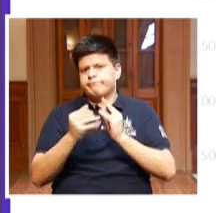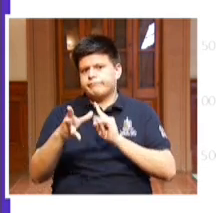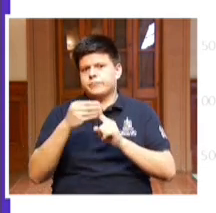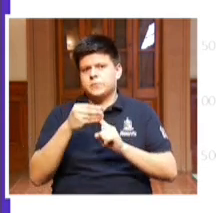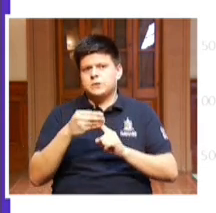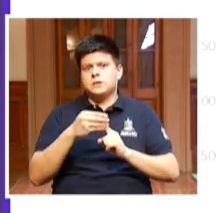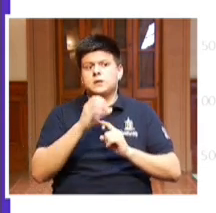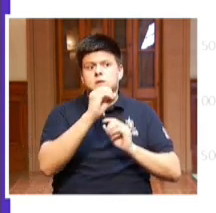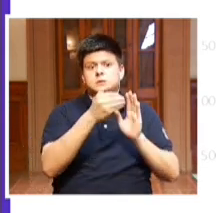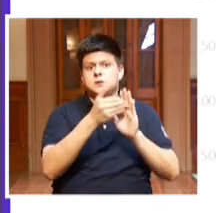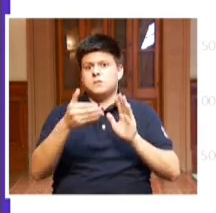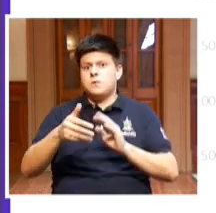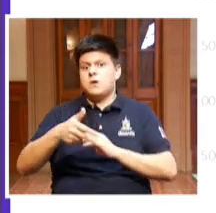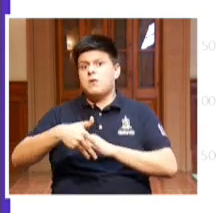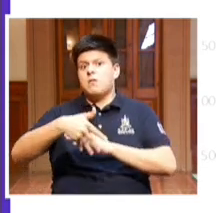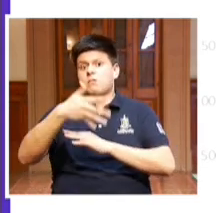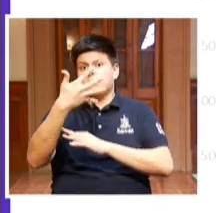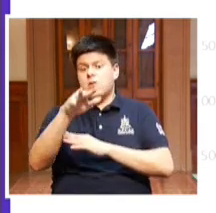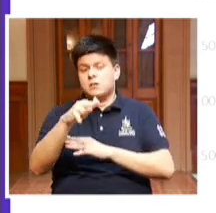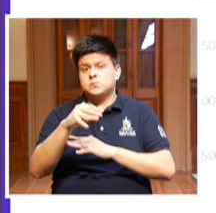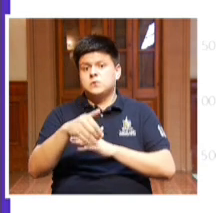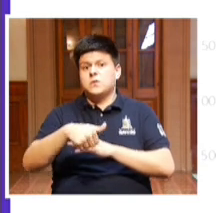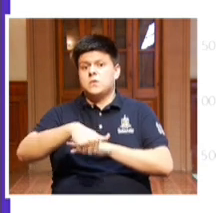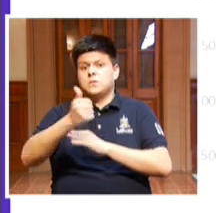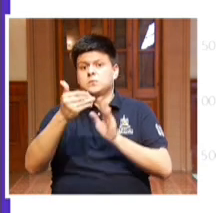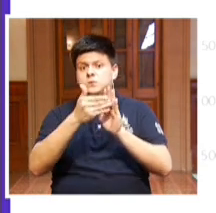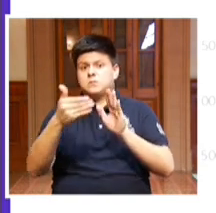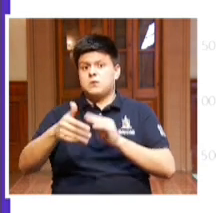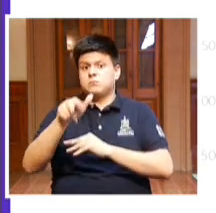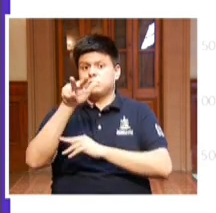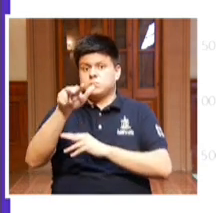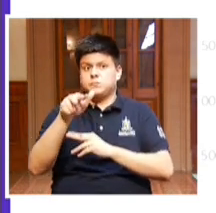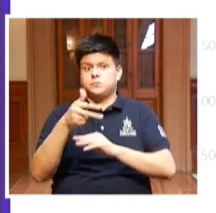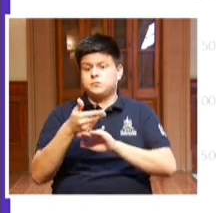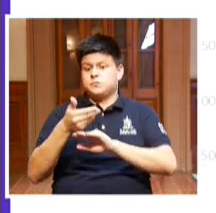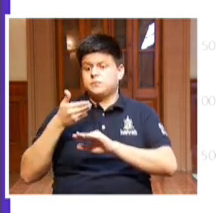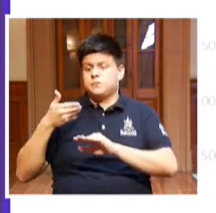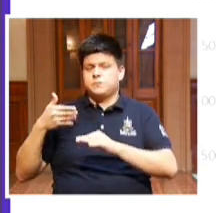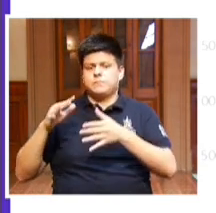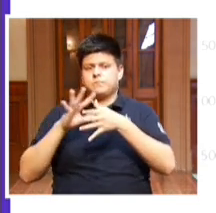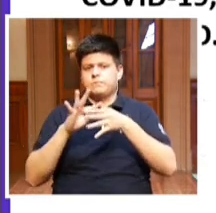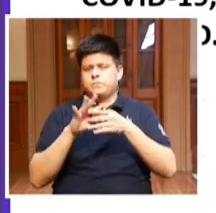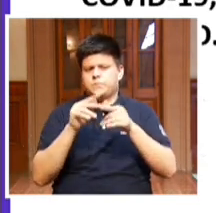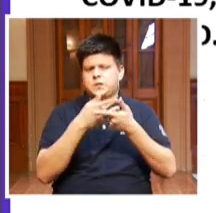11 a 18 y los grupos que ya comentamos previamente.